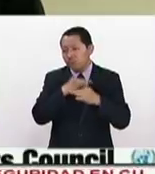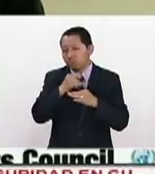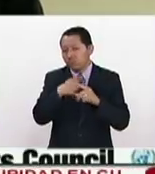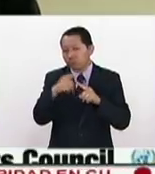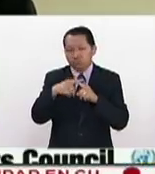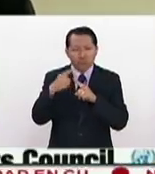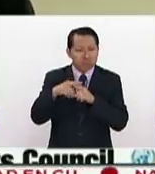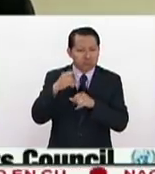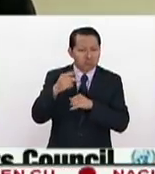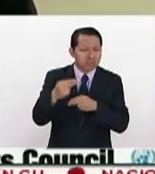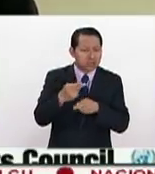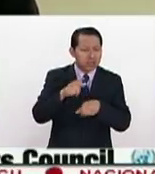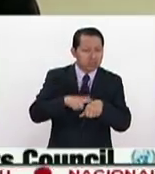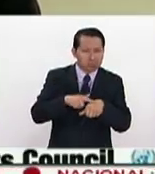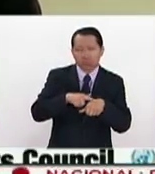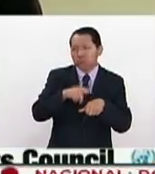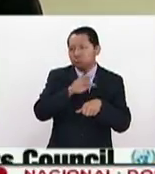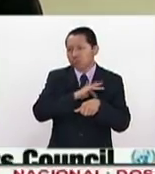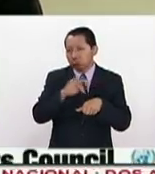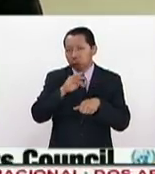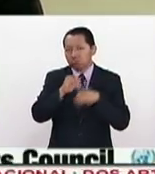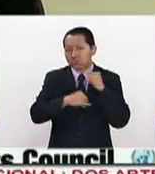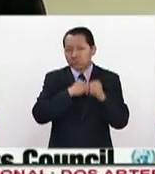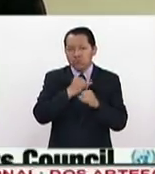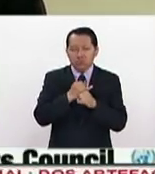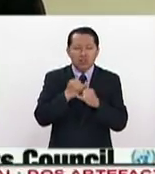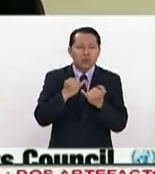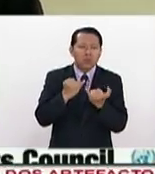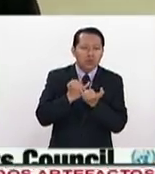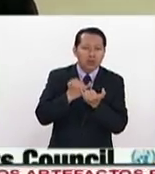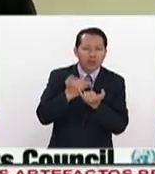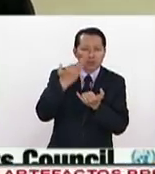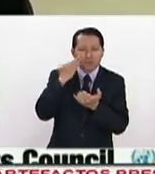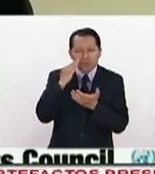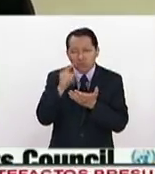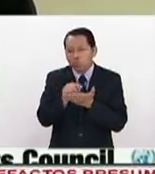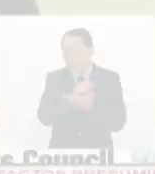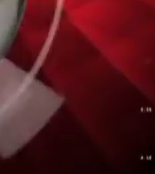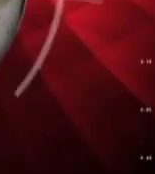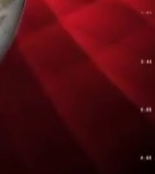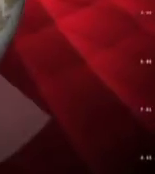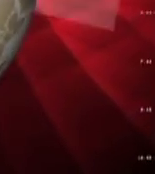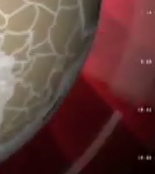nacionales e internacionales, así como a redes sociales, en el desarrollo de las campañas.